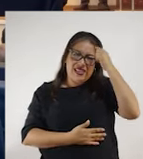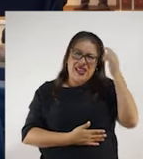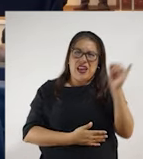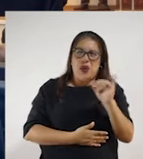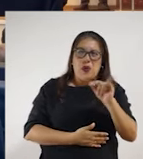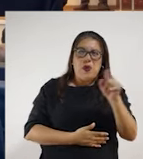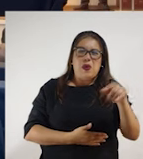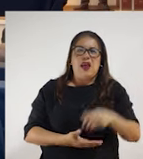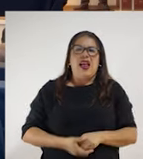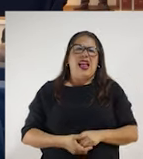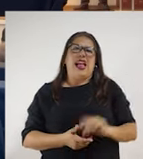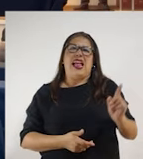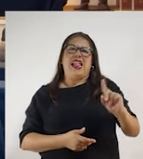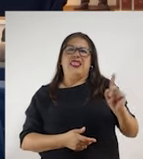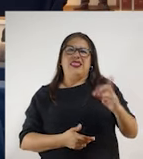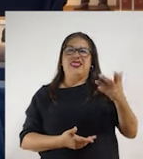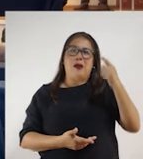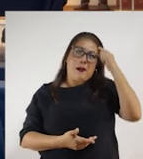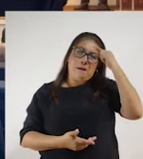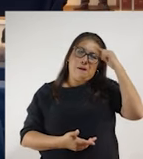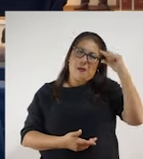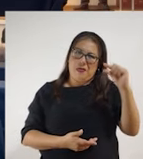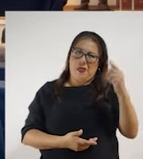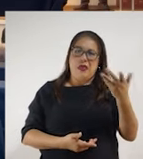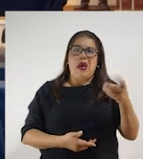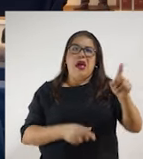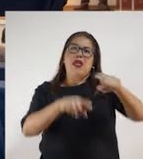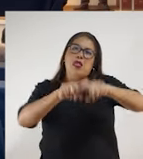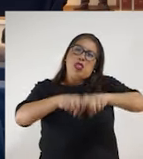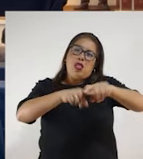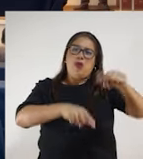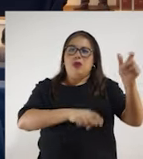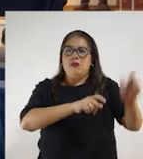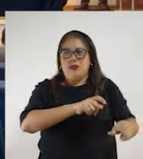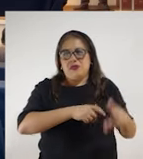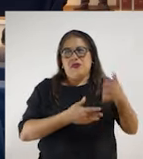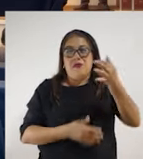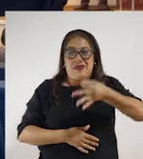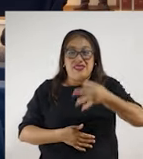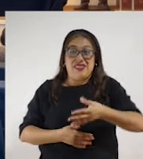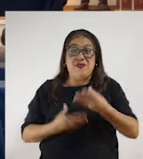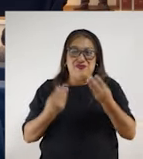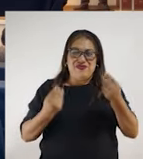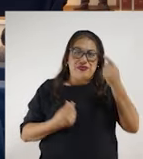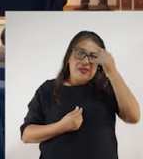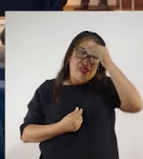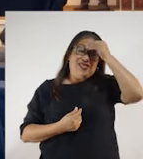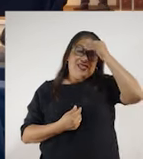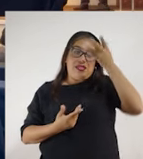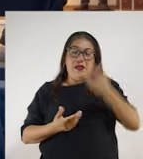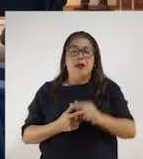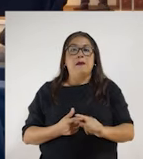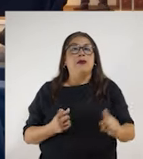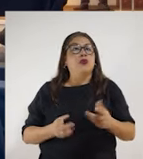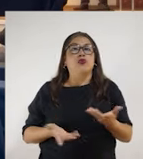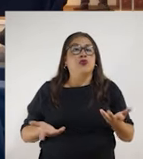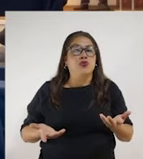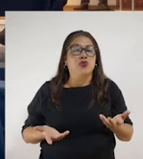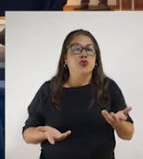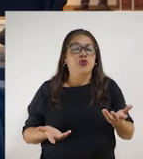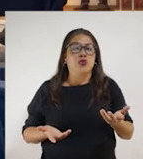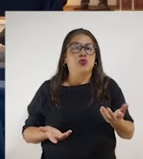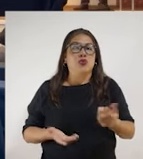intelectual, personas desvalidas, personas dependientes, ¿cierto? Y no las vemos